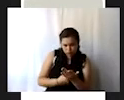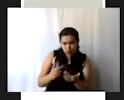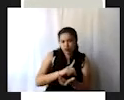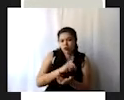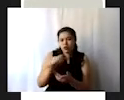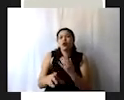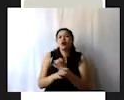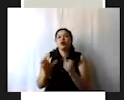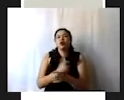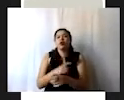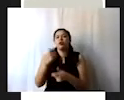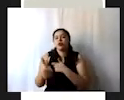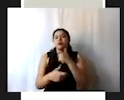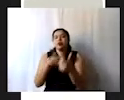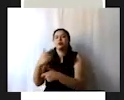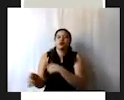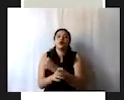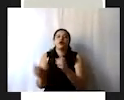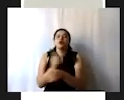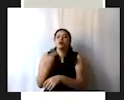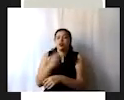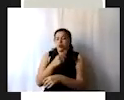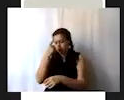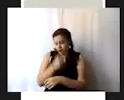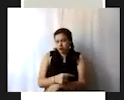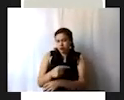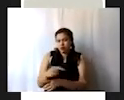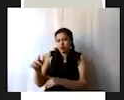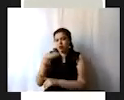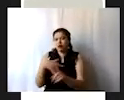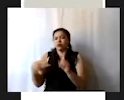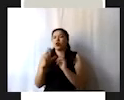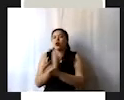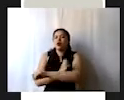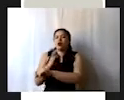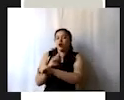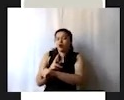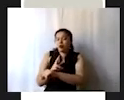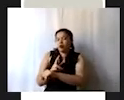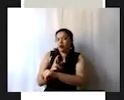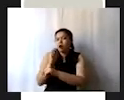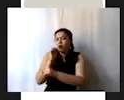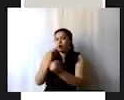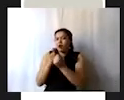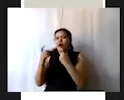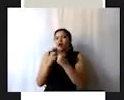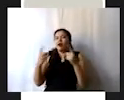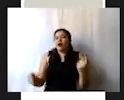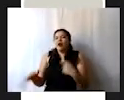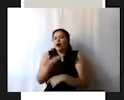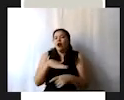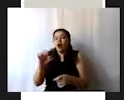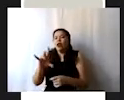los recursos necesarios para un enfoque global coordinado del desarrollo de la sociedad